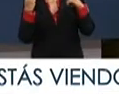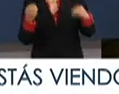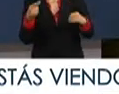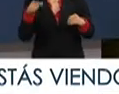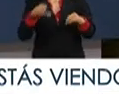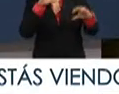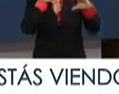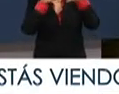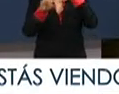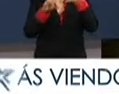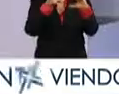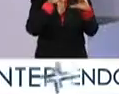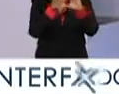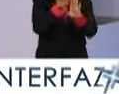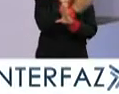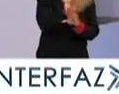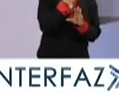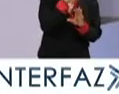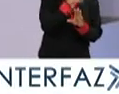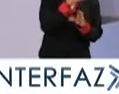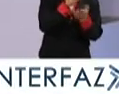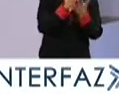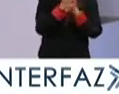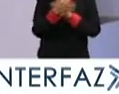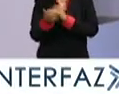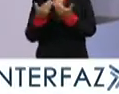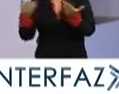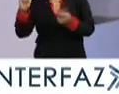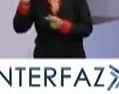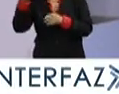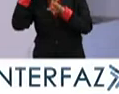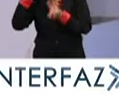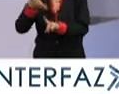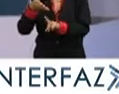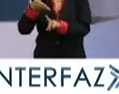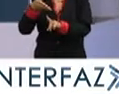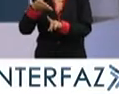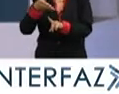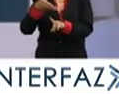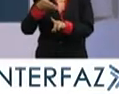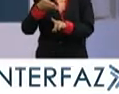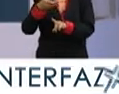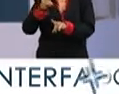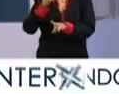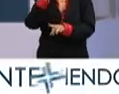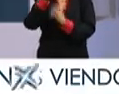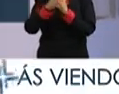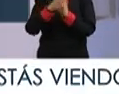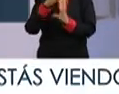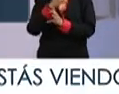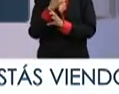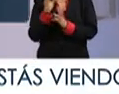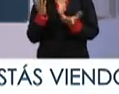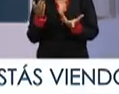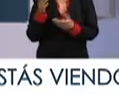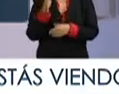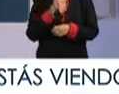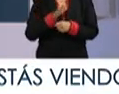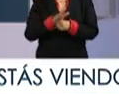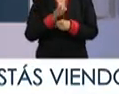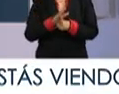la comunicación hacia la tecnología. Pero lo más importante es